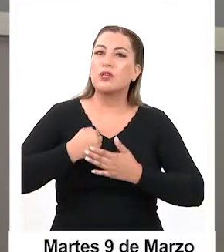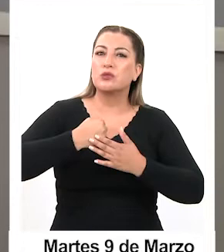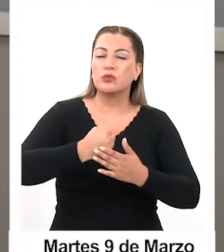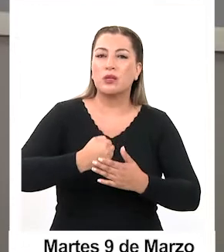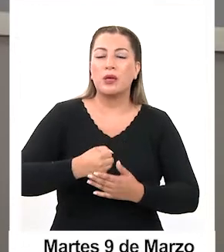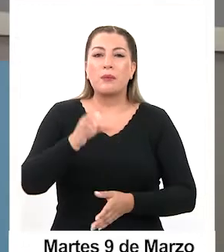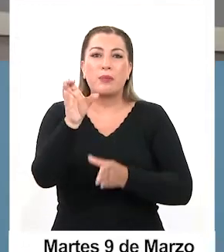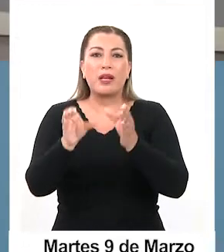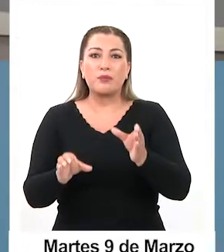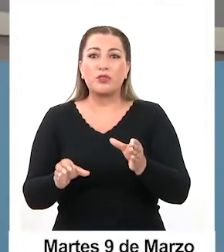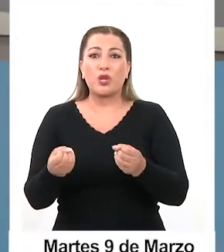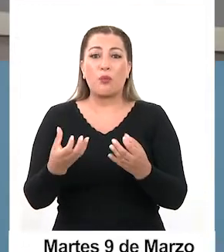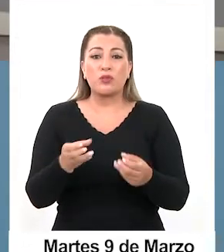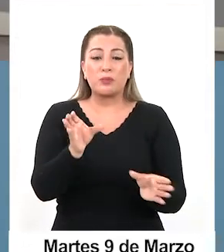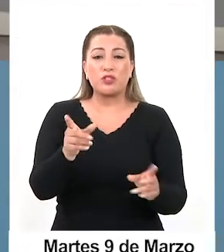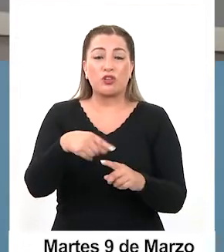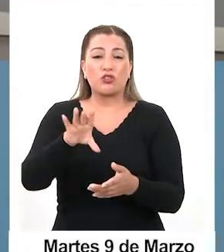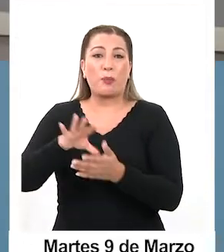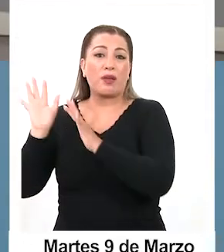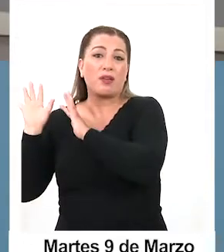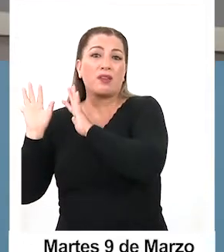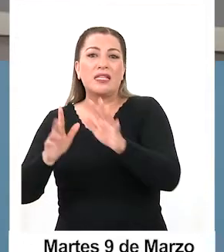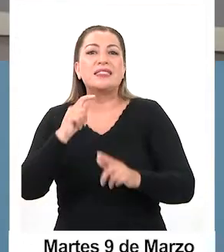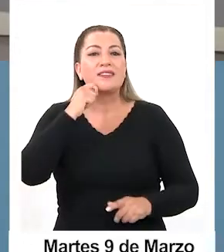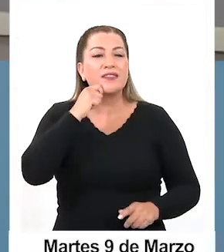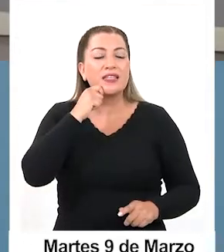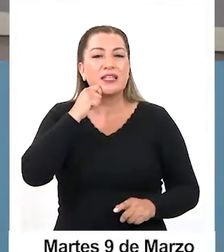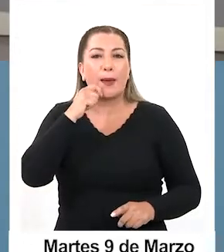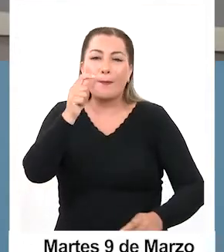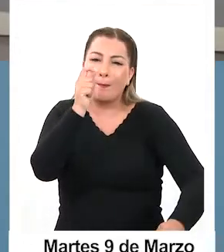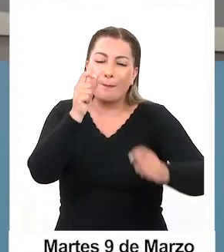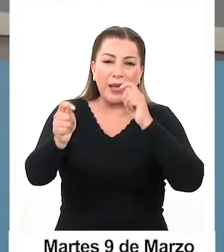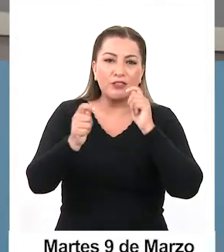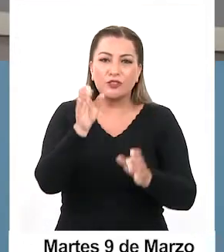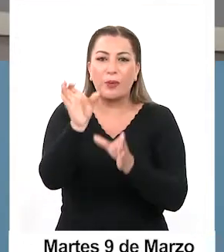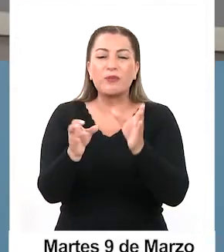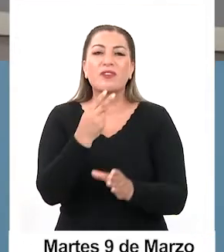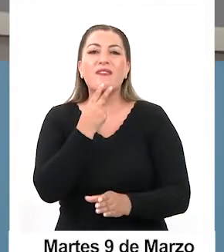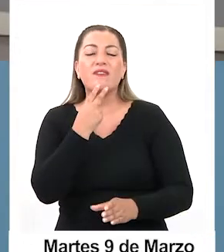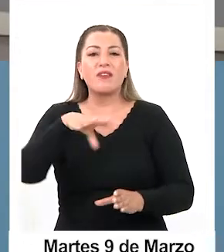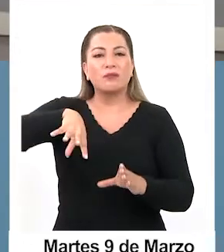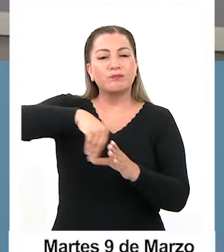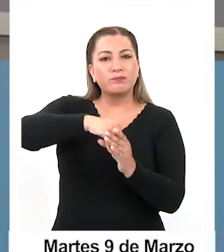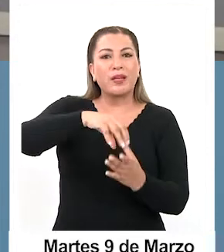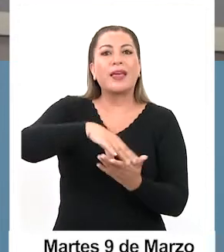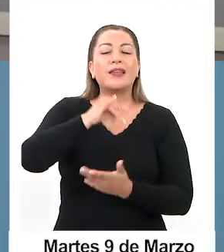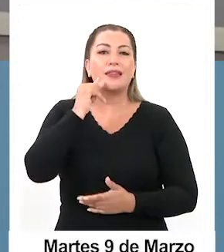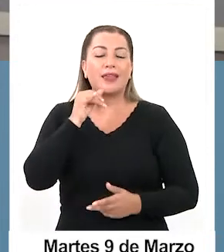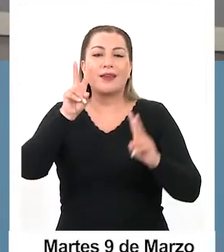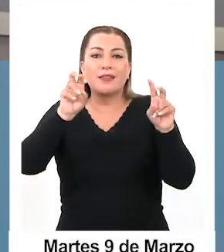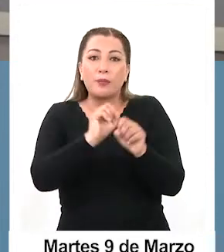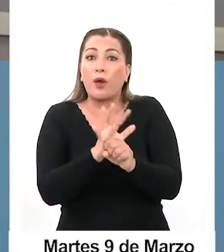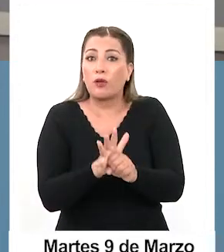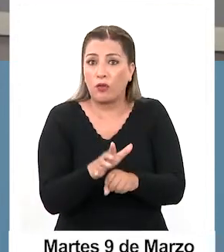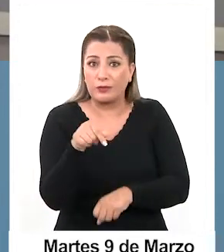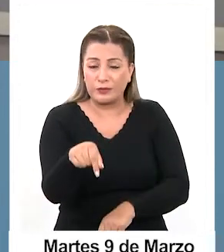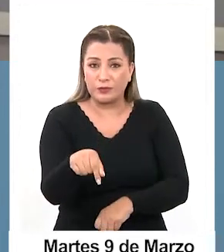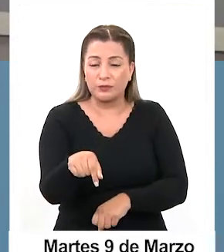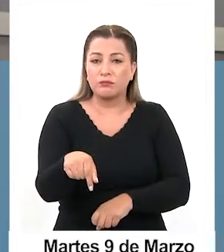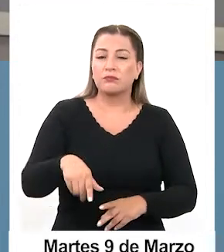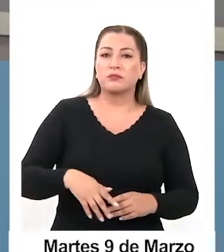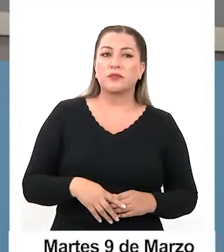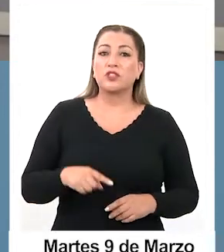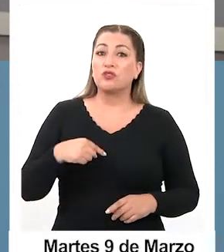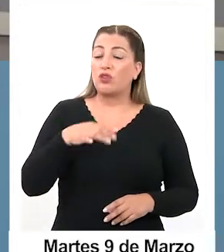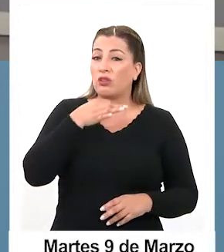evitar que ese flujo migratorio significara un riesgo adicional para la población nuestra en el ámbito del COVID. Entonces, desde esa perspectiva, yo me